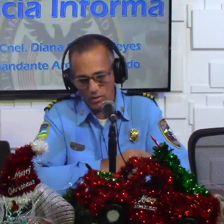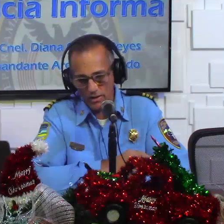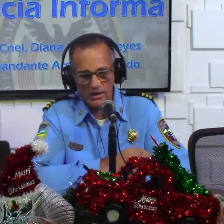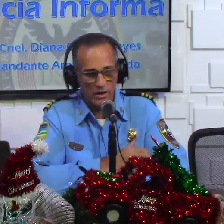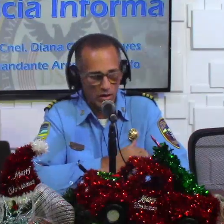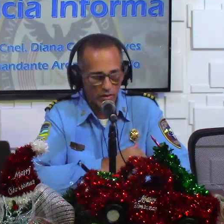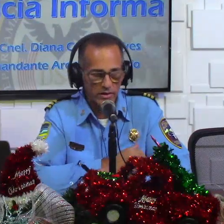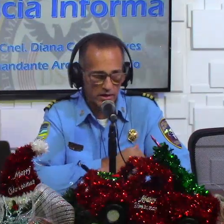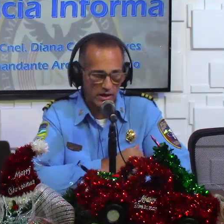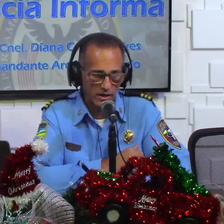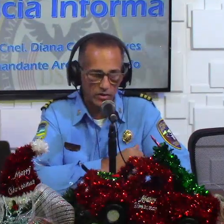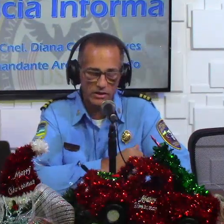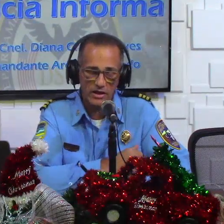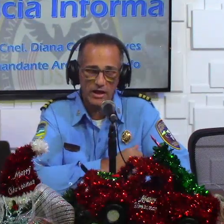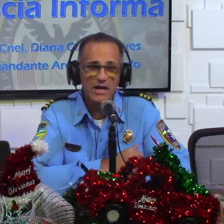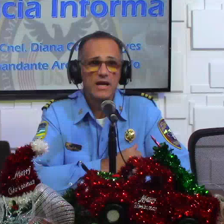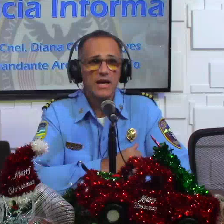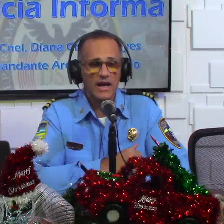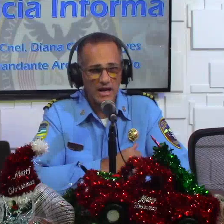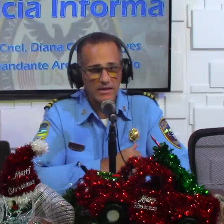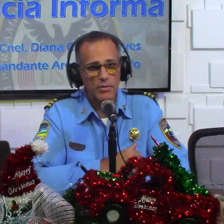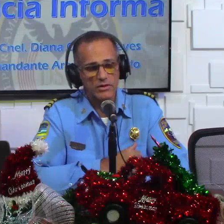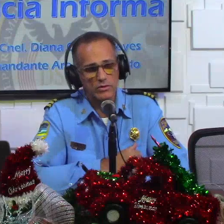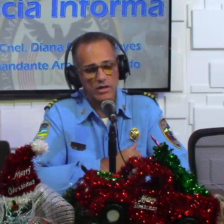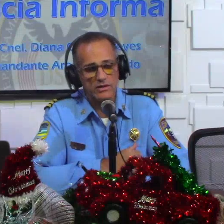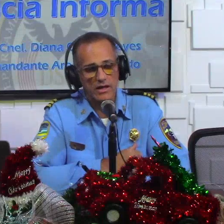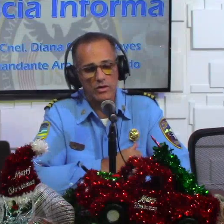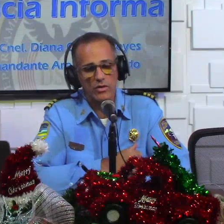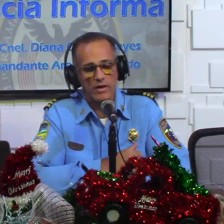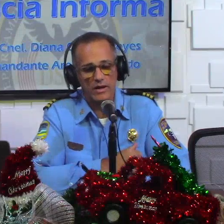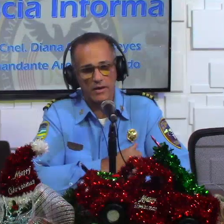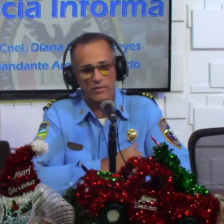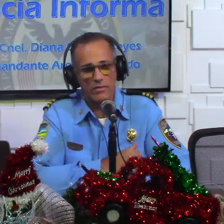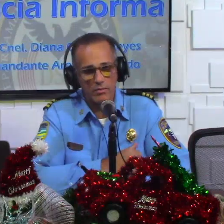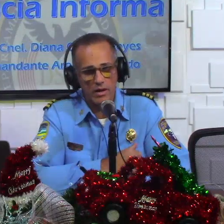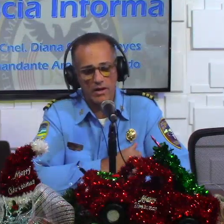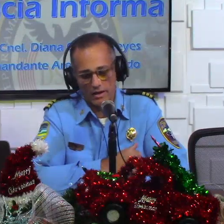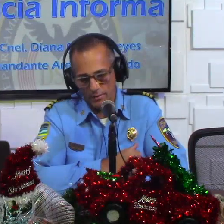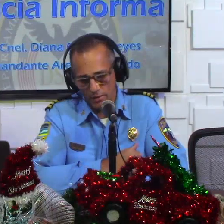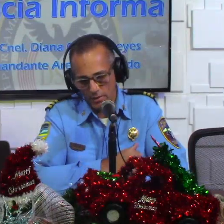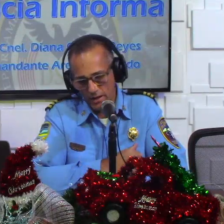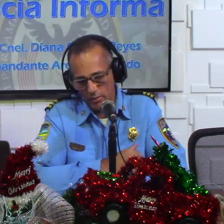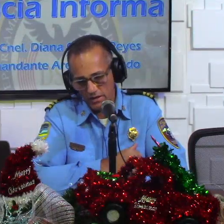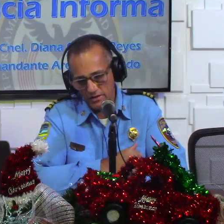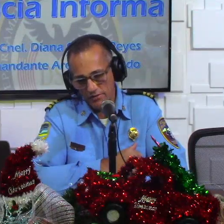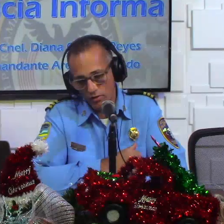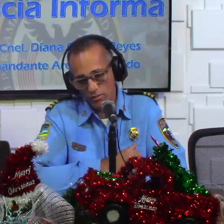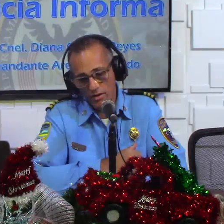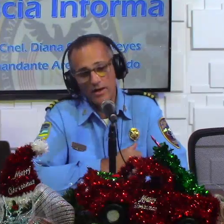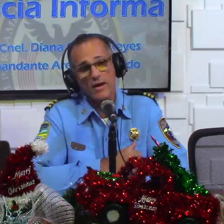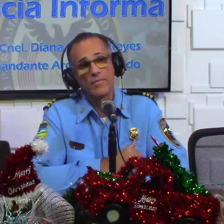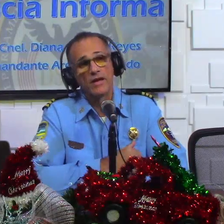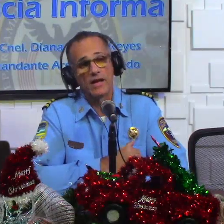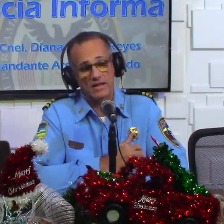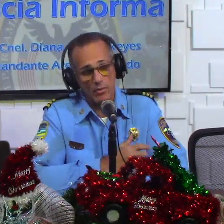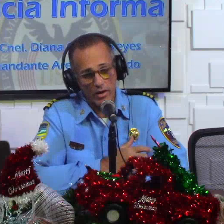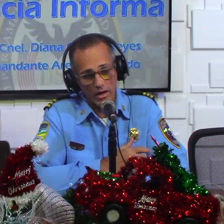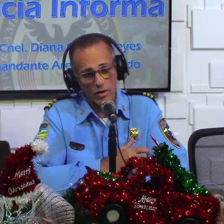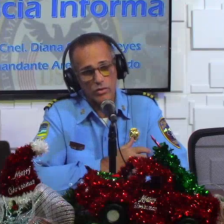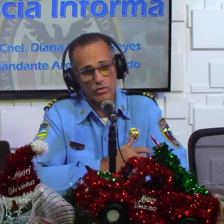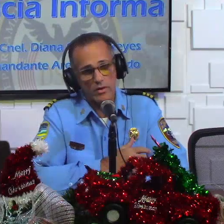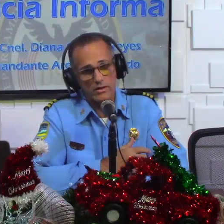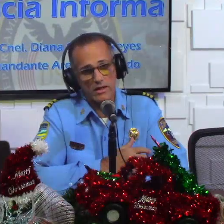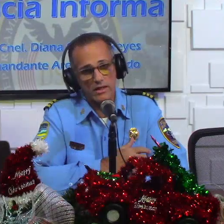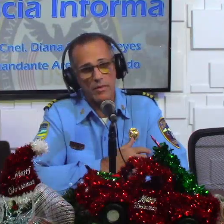de la violencia doméstica o la violencia de género Así que gracias por sintonizarnos en una vez más en el programa de la policía informa estamos